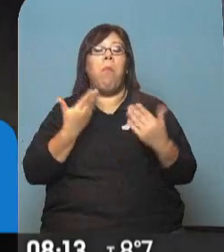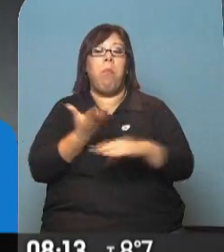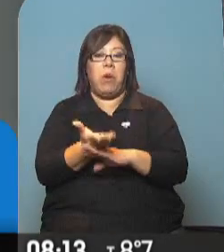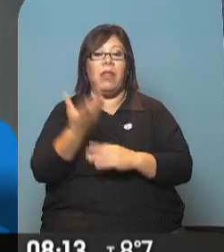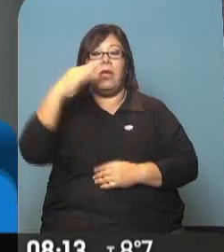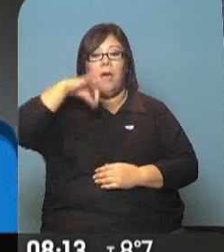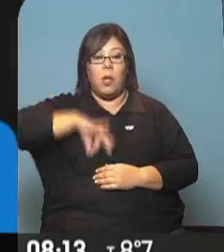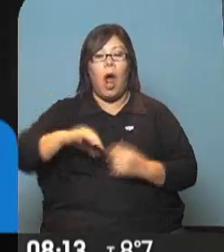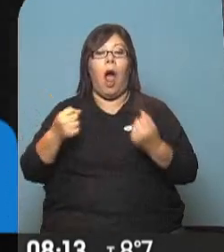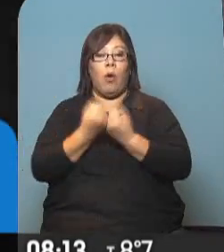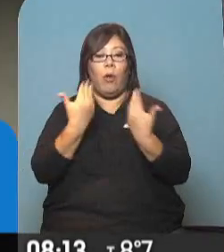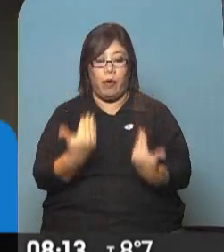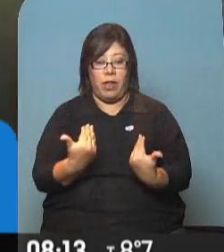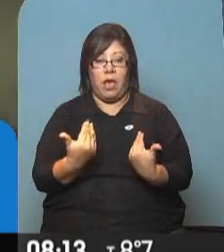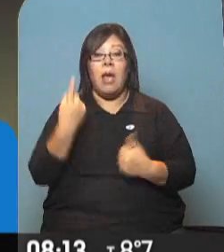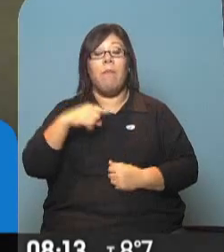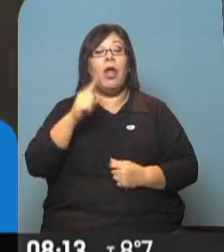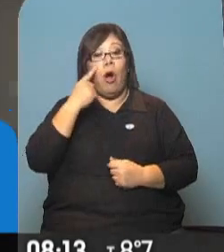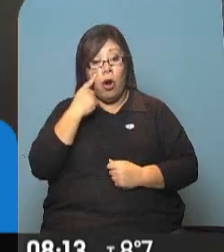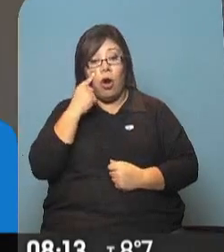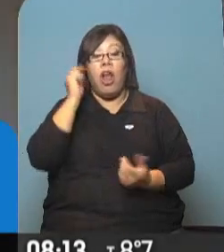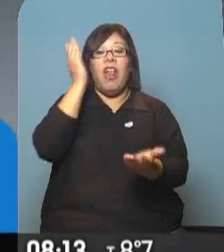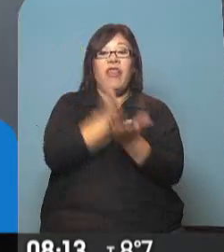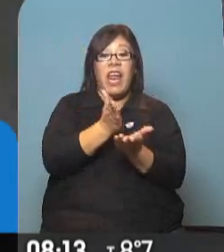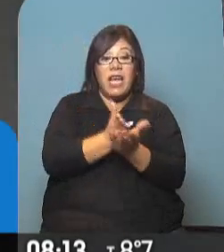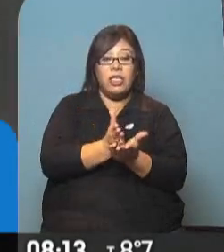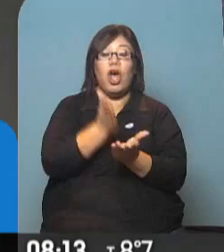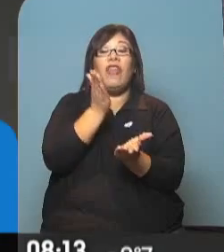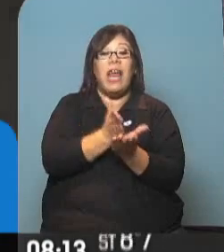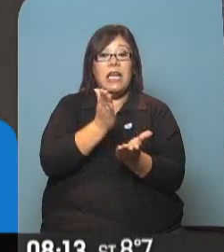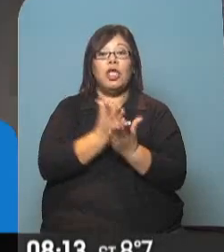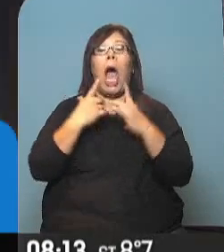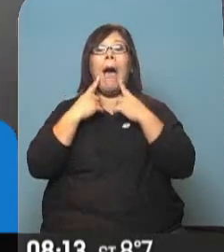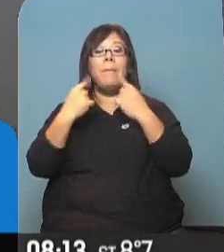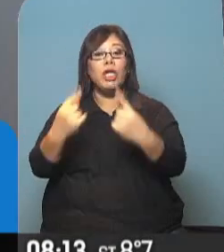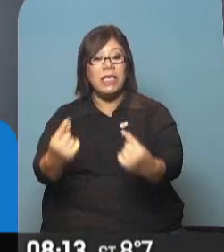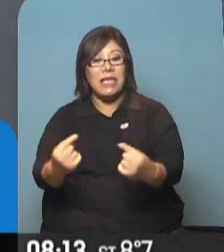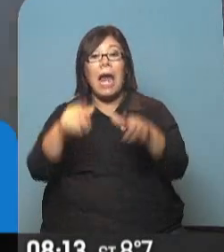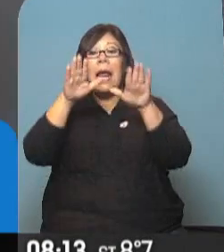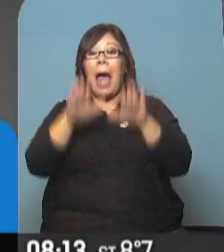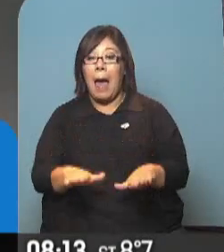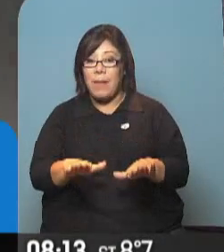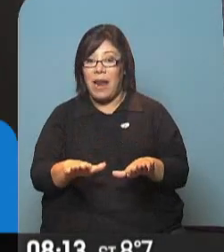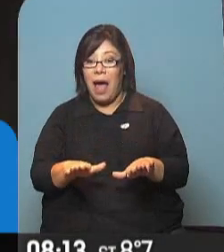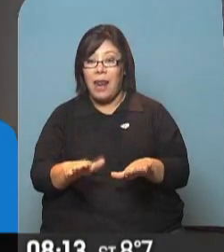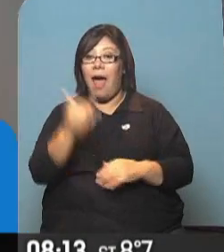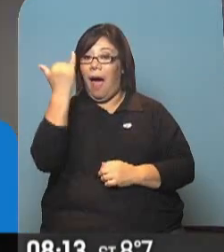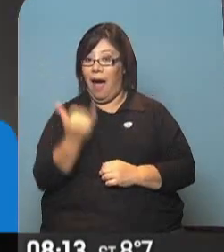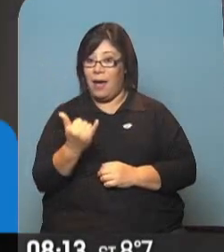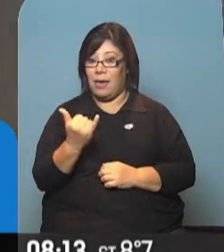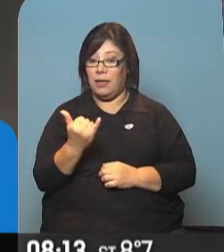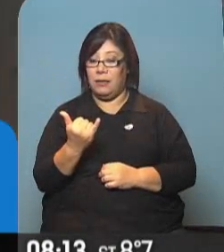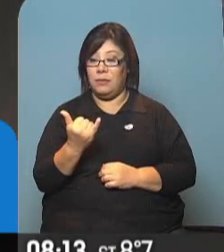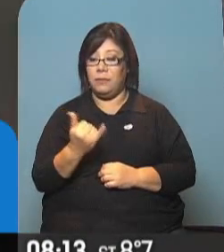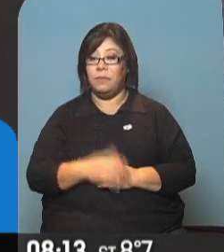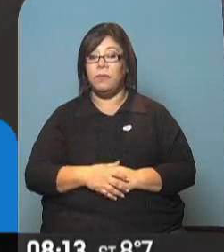lo tienen igual, estén o no con personería jurídica, es una cuestión constitucional. Vamos a ver qué dice y por